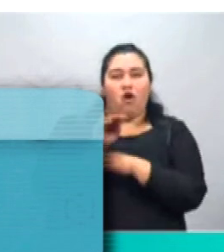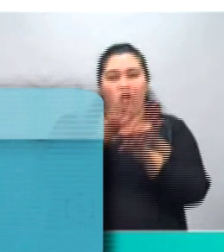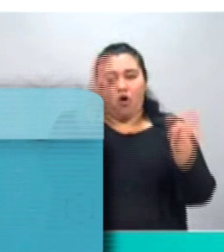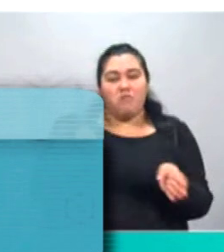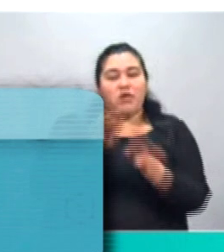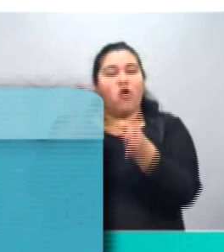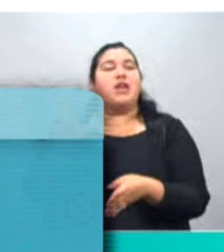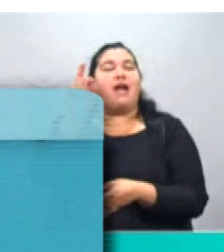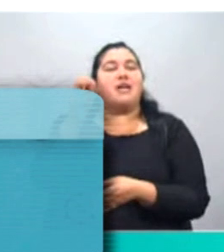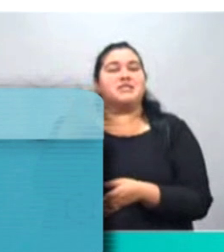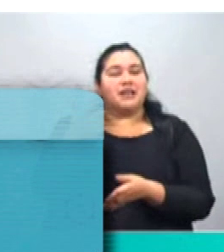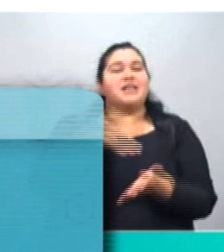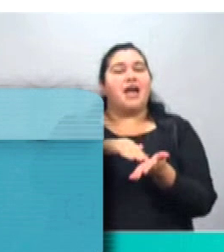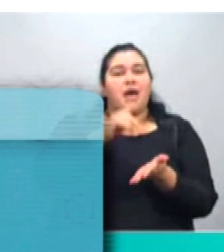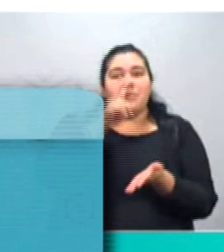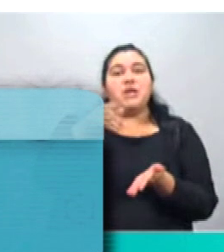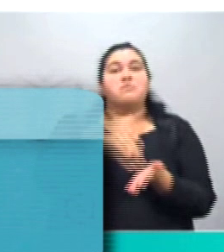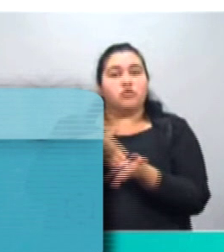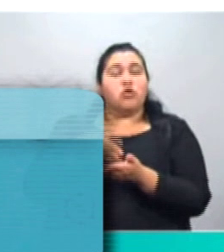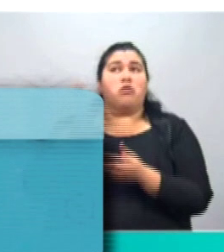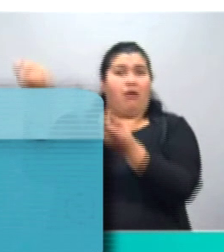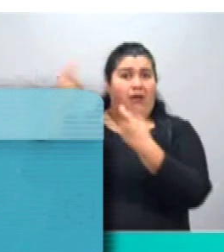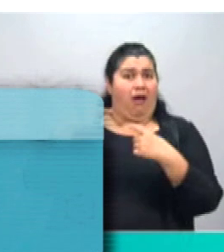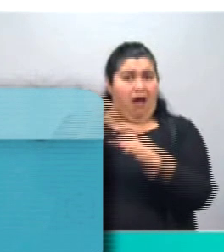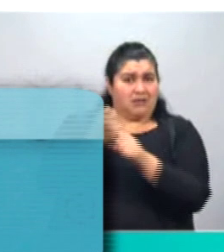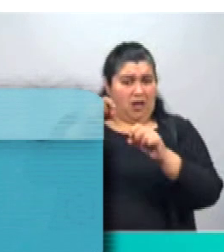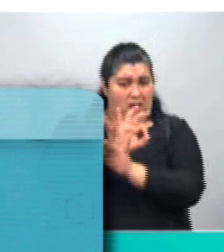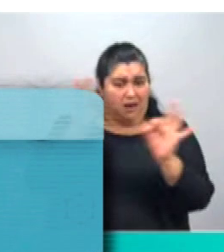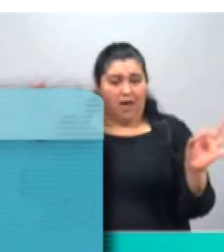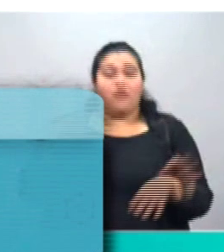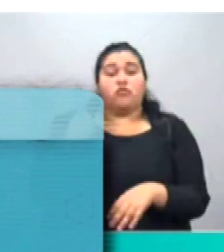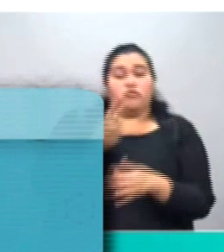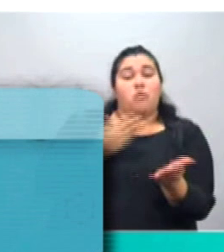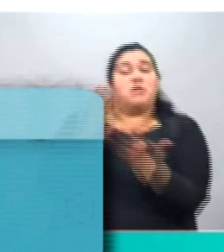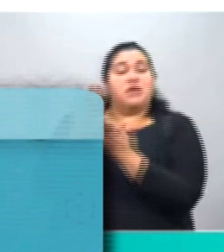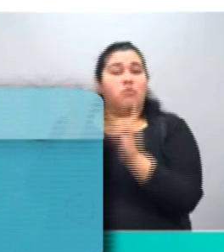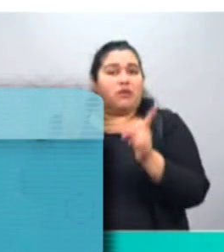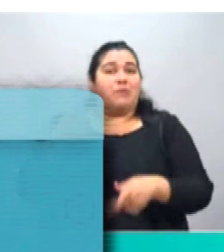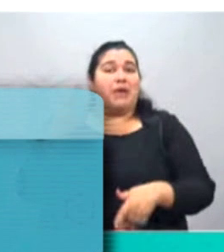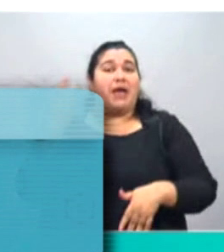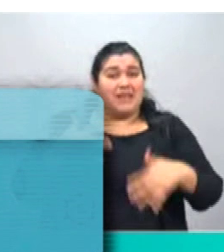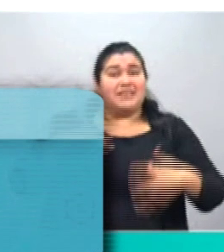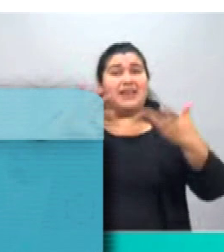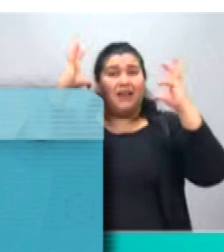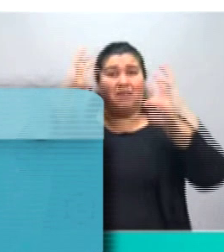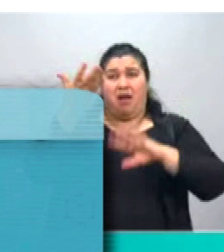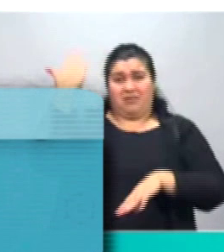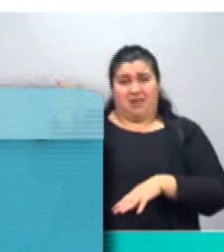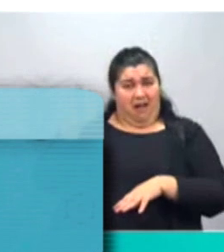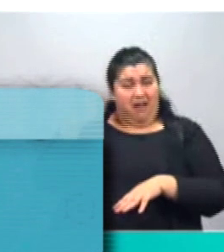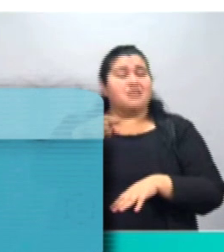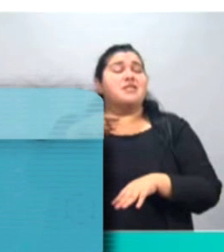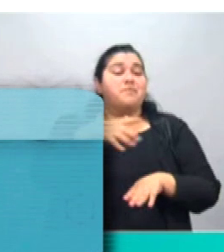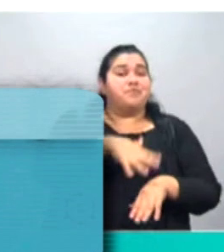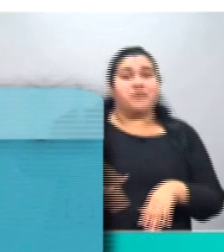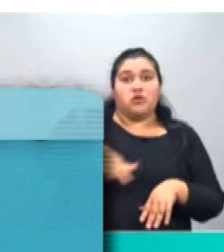los 30.000 millones de pesos. No nos han enviado nada. La asistencia que le solicitamos en el marco de la emergencia que tuvimos por los temporales, primero